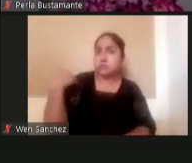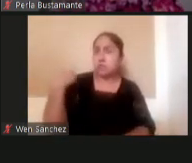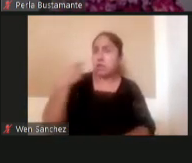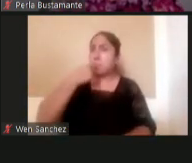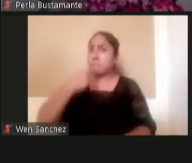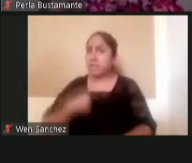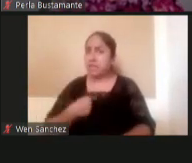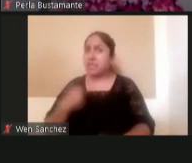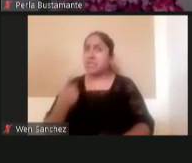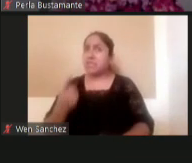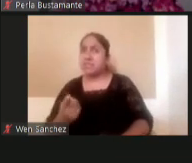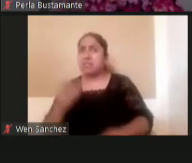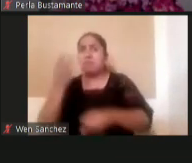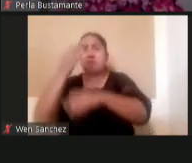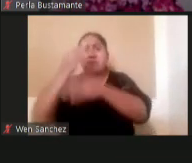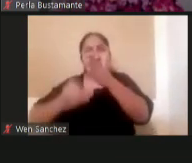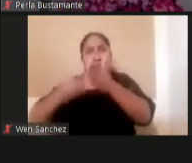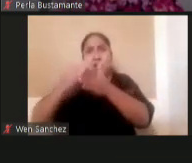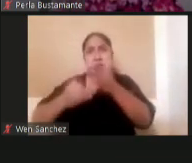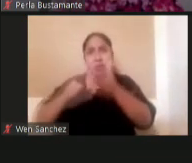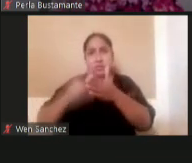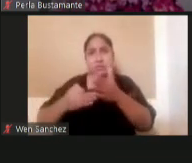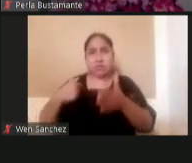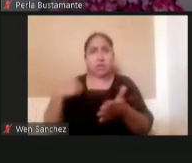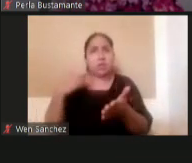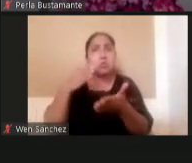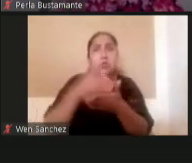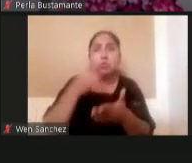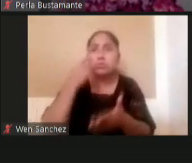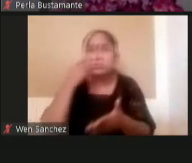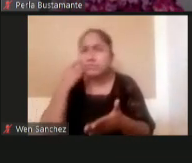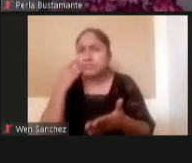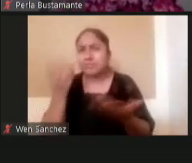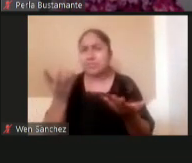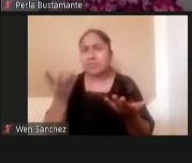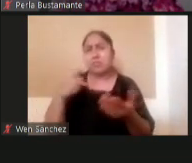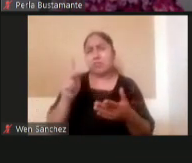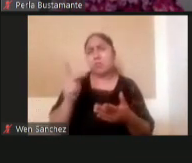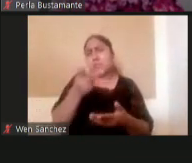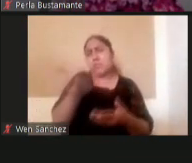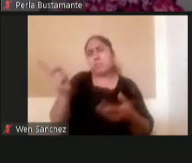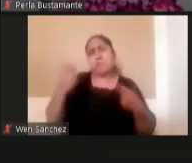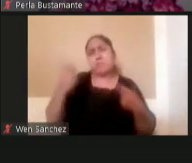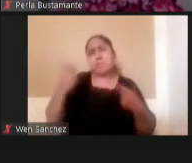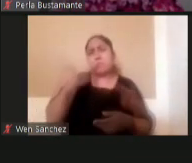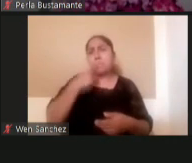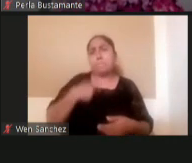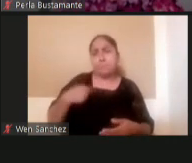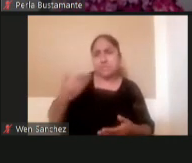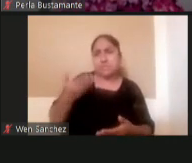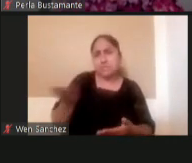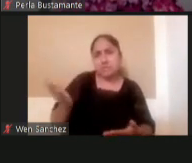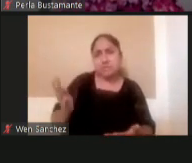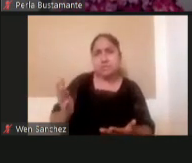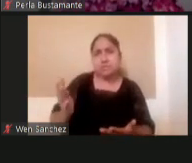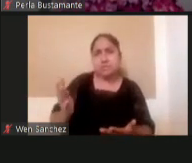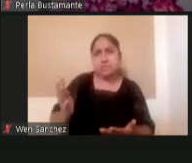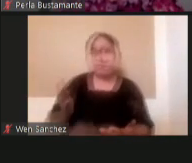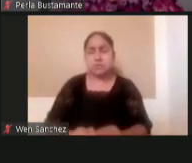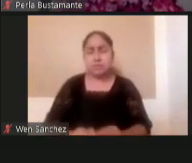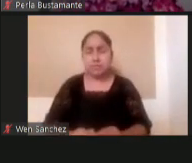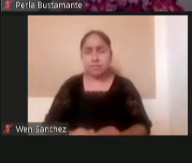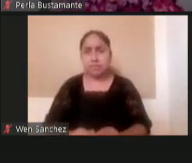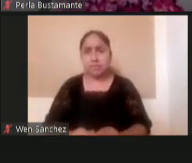si está funcionando o no el servicio de la Comisión Federal. ¿Es cuanto, señor presidente? Gracias,